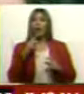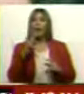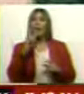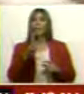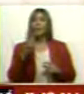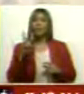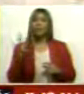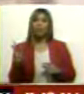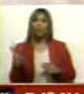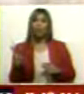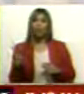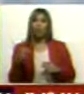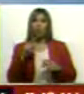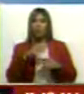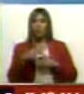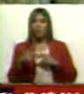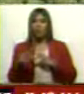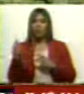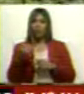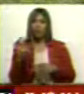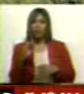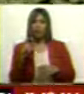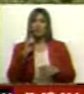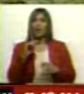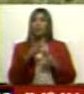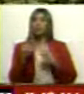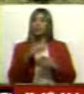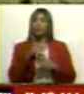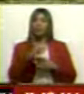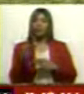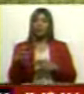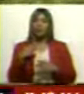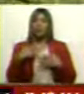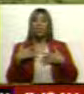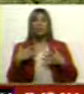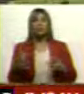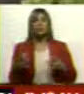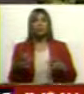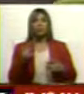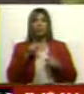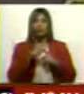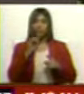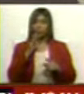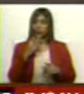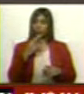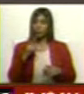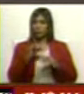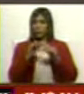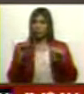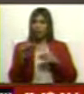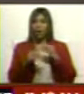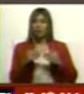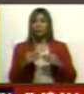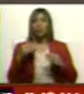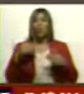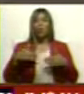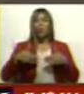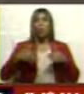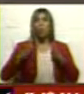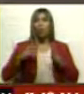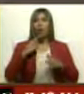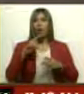22 parroquias de Caracas, y eso fue un despliegue interesante, aun cuando la convocatoria la hacía el Bloque de la Patria,